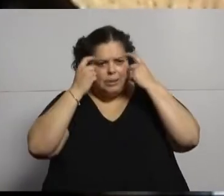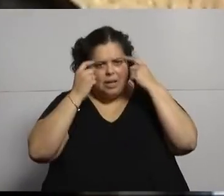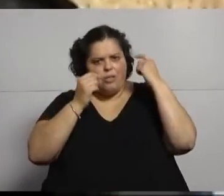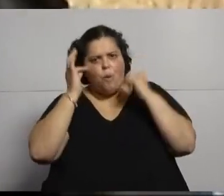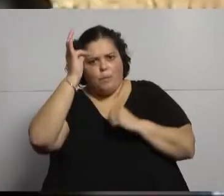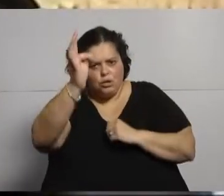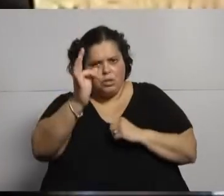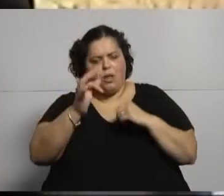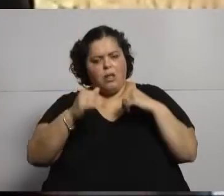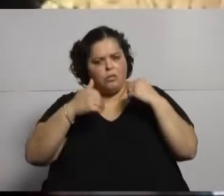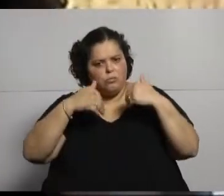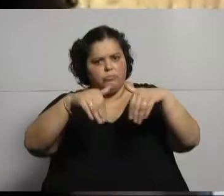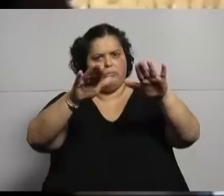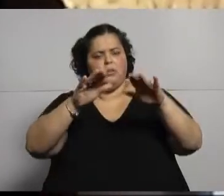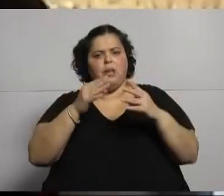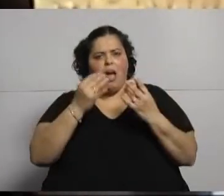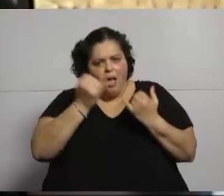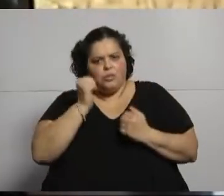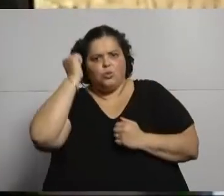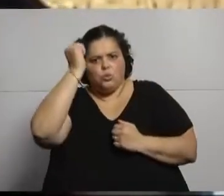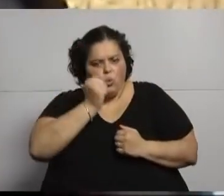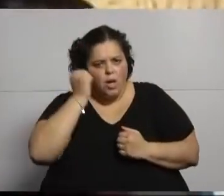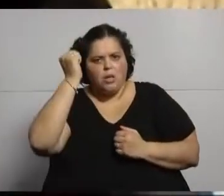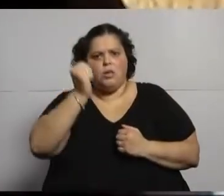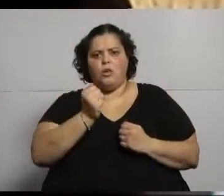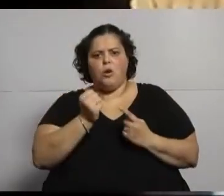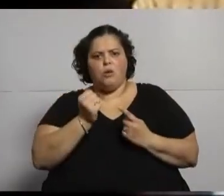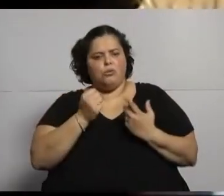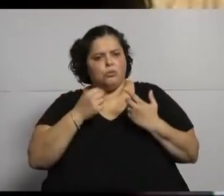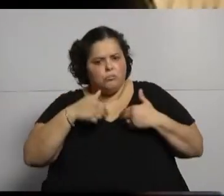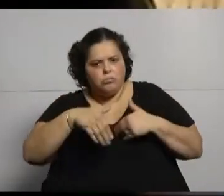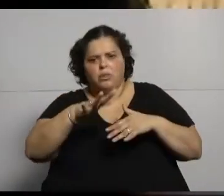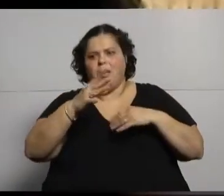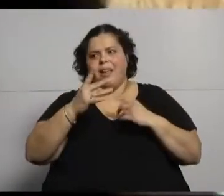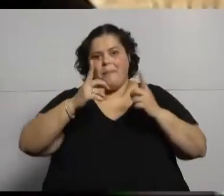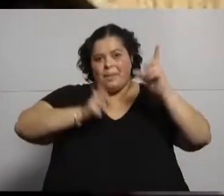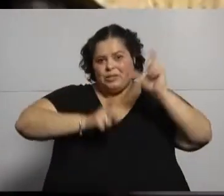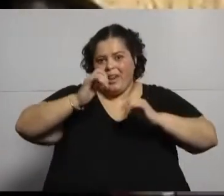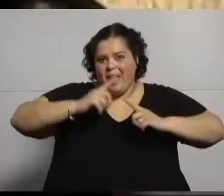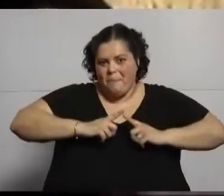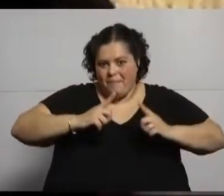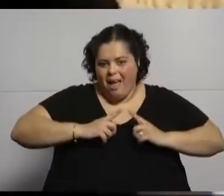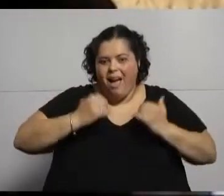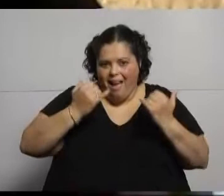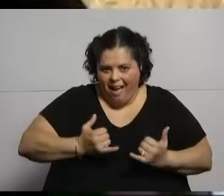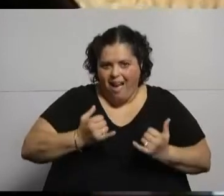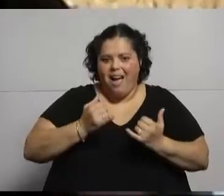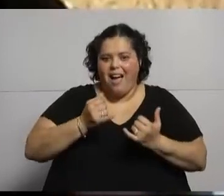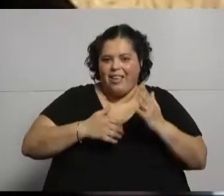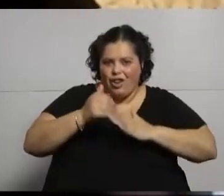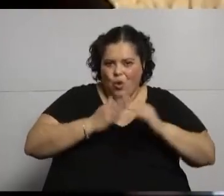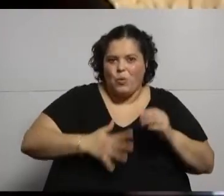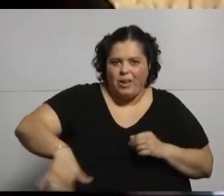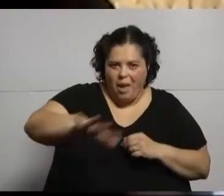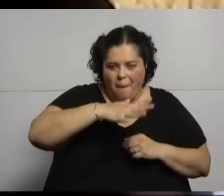futuro cargado de sueños, de utopías, de gente que sigue teniendo esperanzas para construir espacios